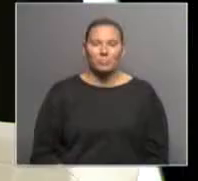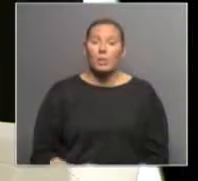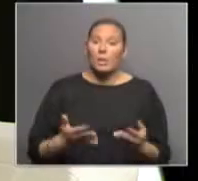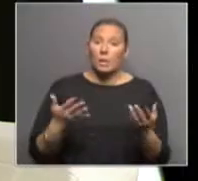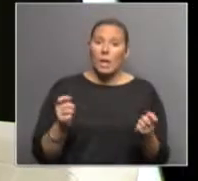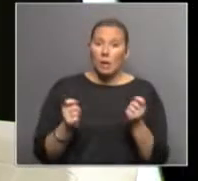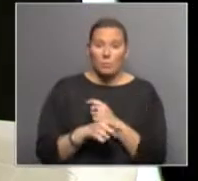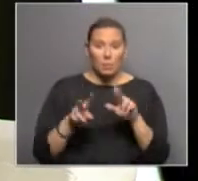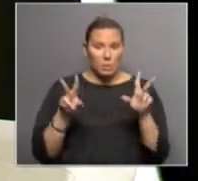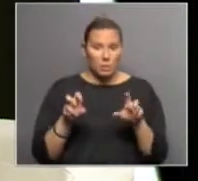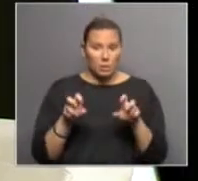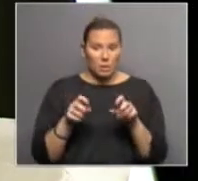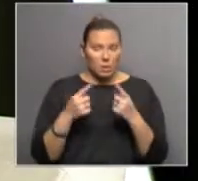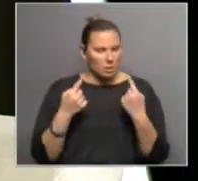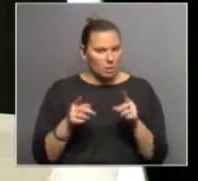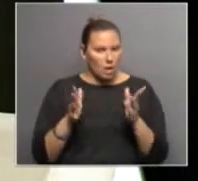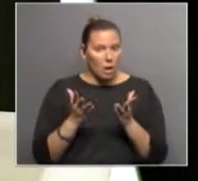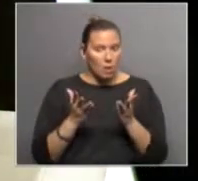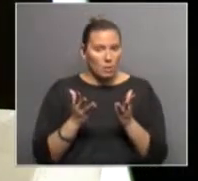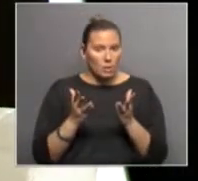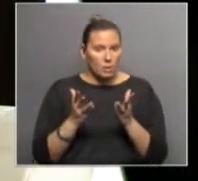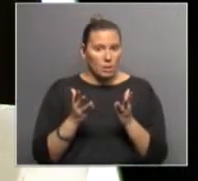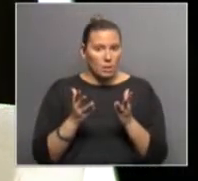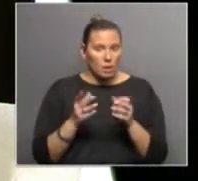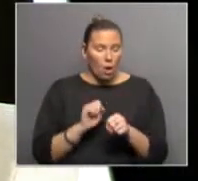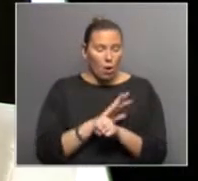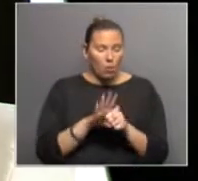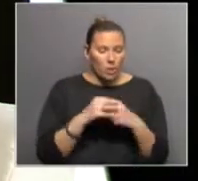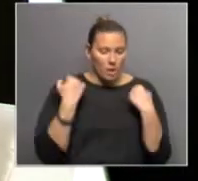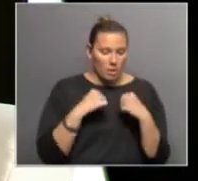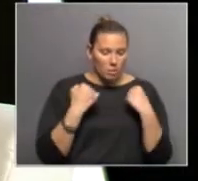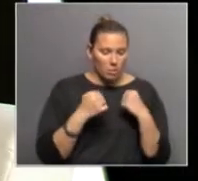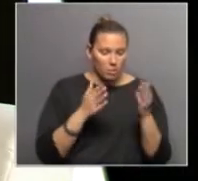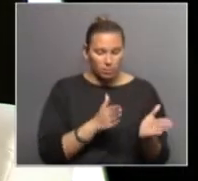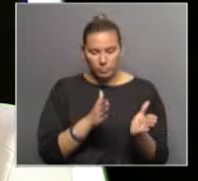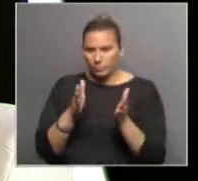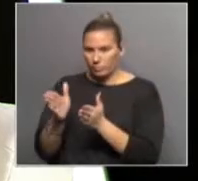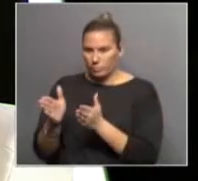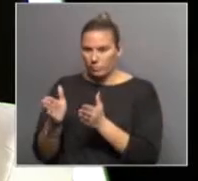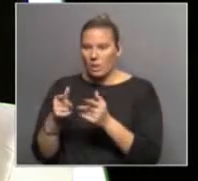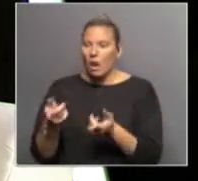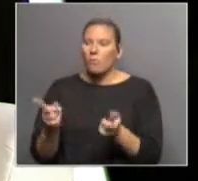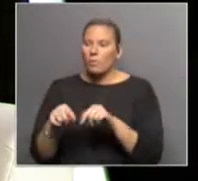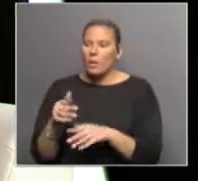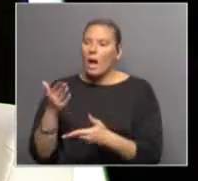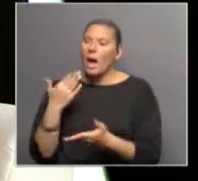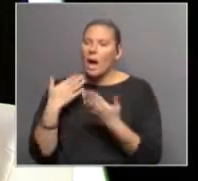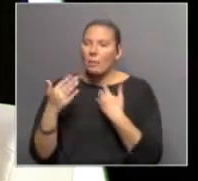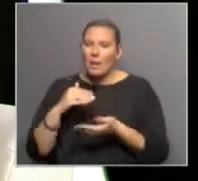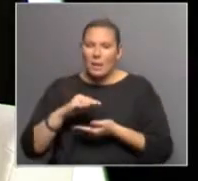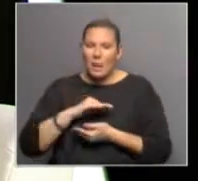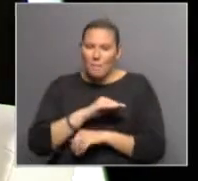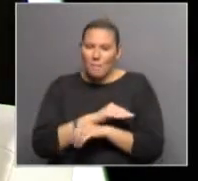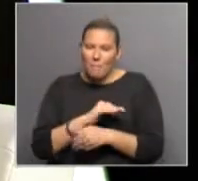Y cambiamos de tema totalmente, ¿no? Porque salimos del COVID y la actividad física y vamos a volver a hablar de mascotas. Recordarán, hace